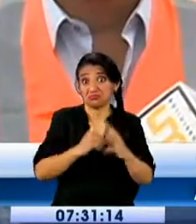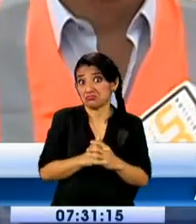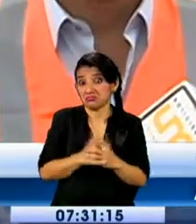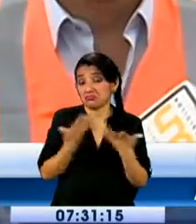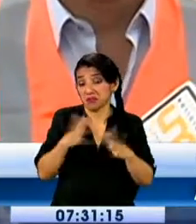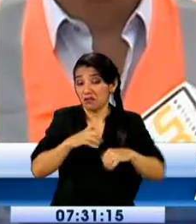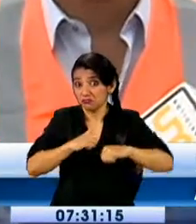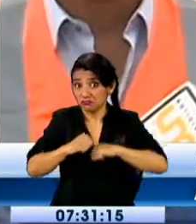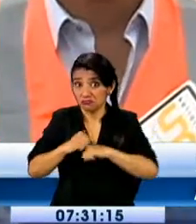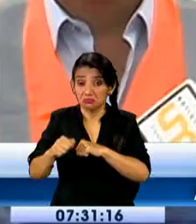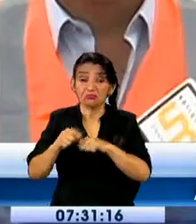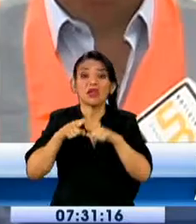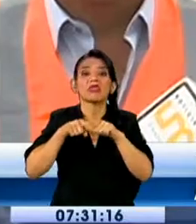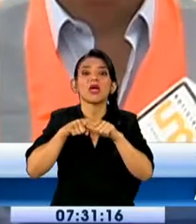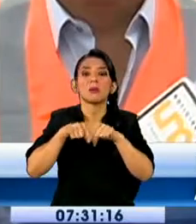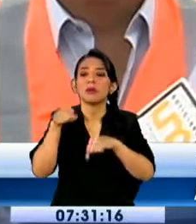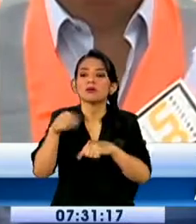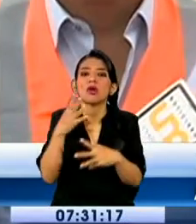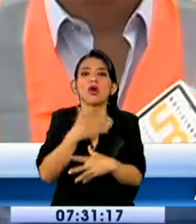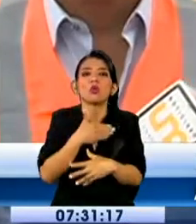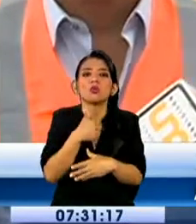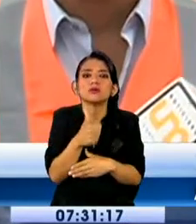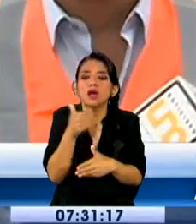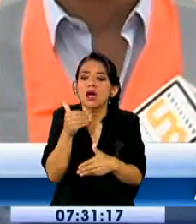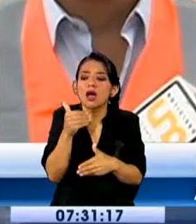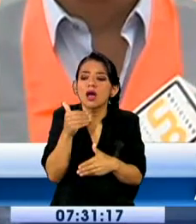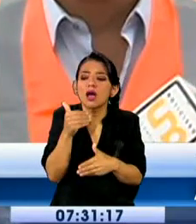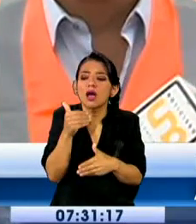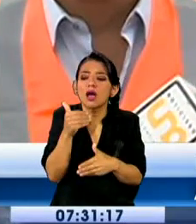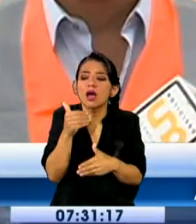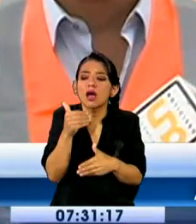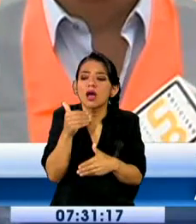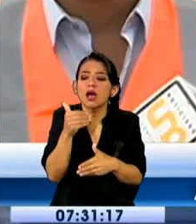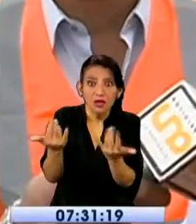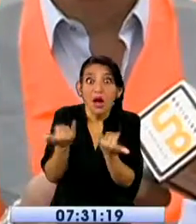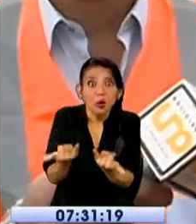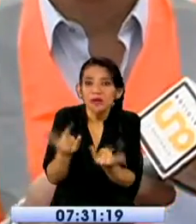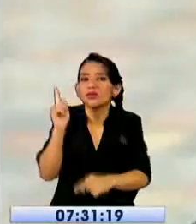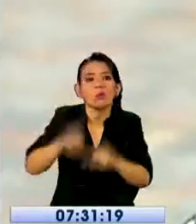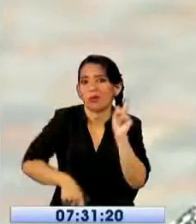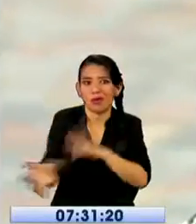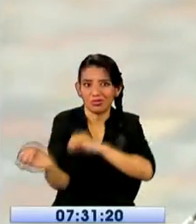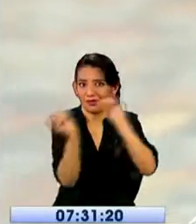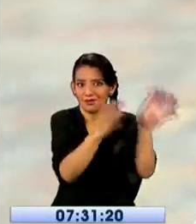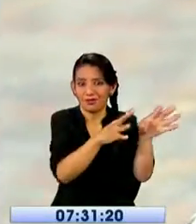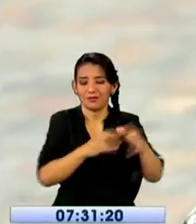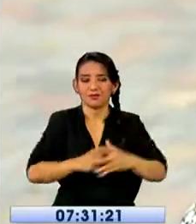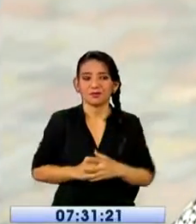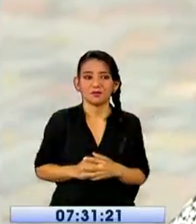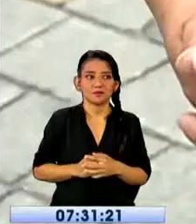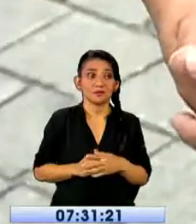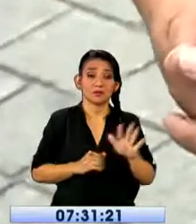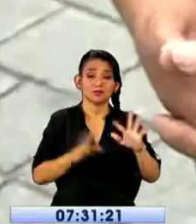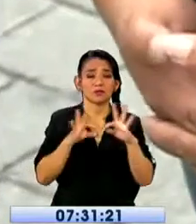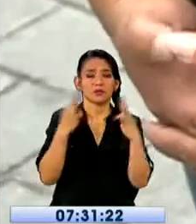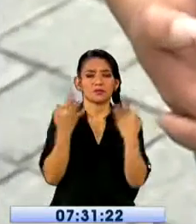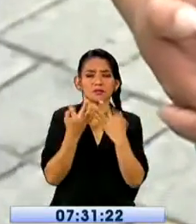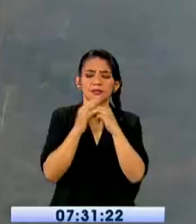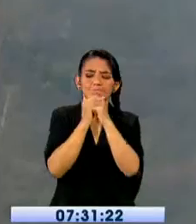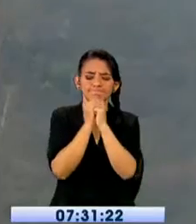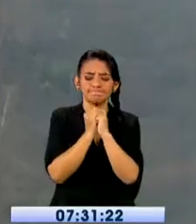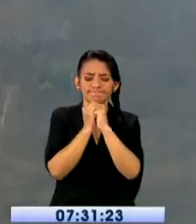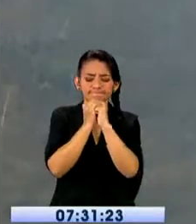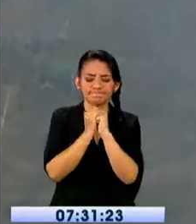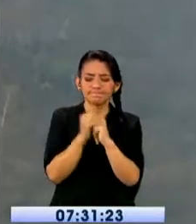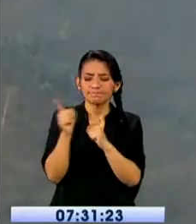Esto evidentemente va a depender de la evolución de su estado de salud. Al momento ellos no pueden moverse. Mientras tanto, los familiares rezan por la